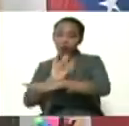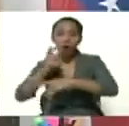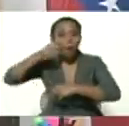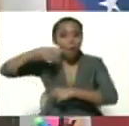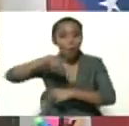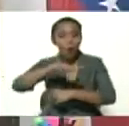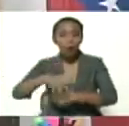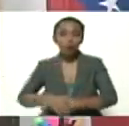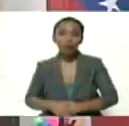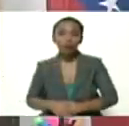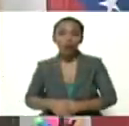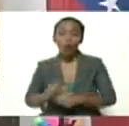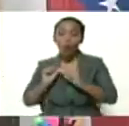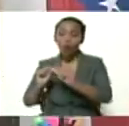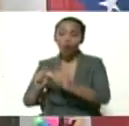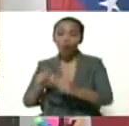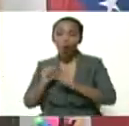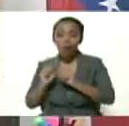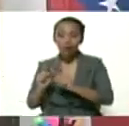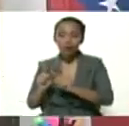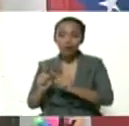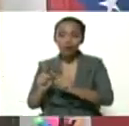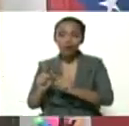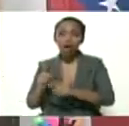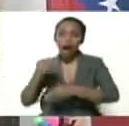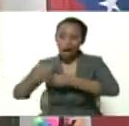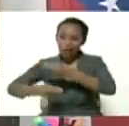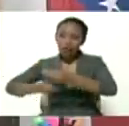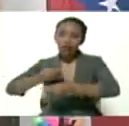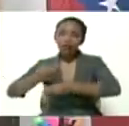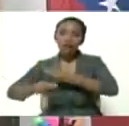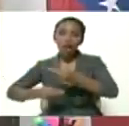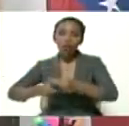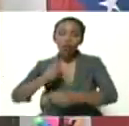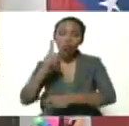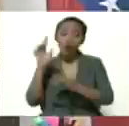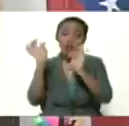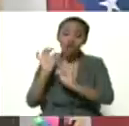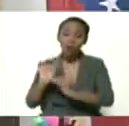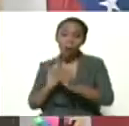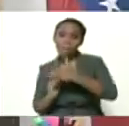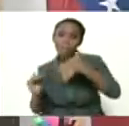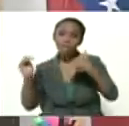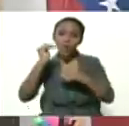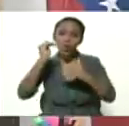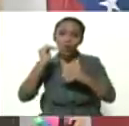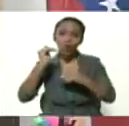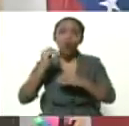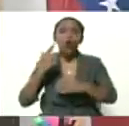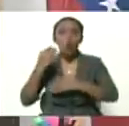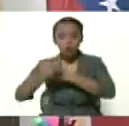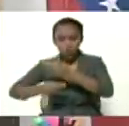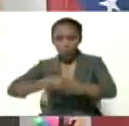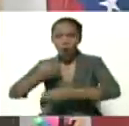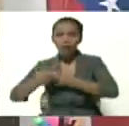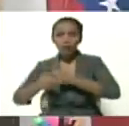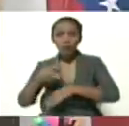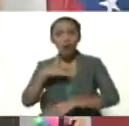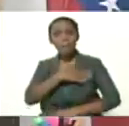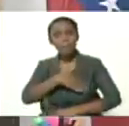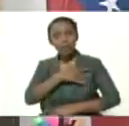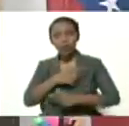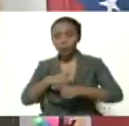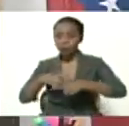pueblo. Continuemos así. Lo estamos haciendo por una causa mayor. Lo estamos haciendo por una misión